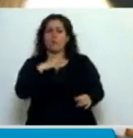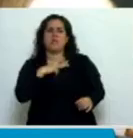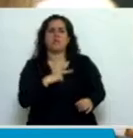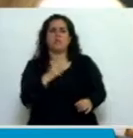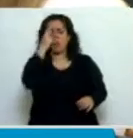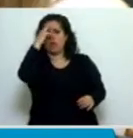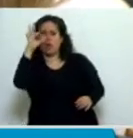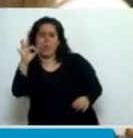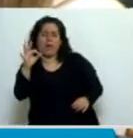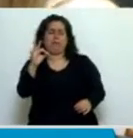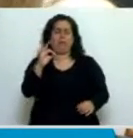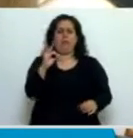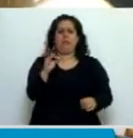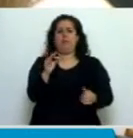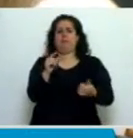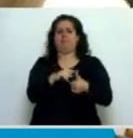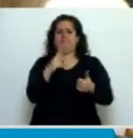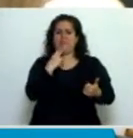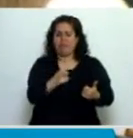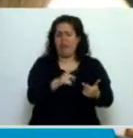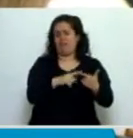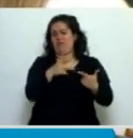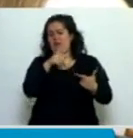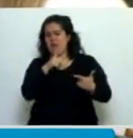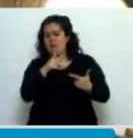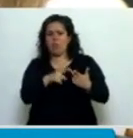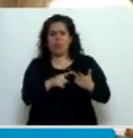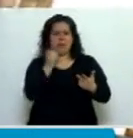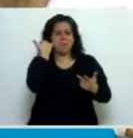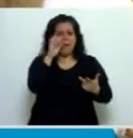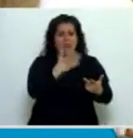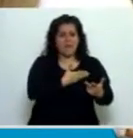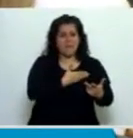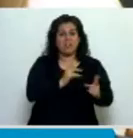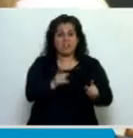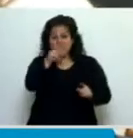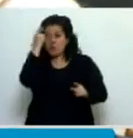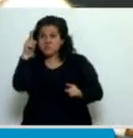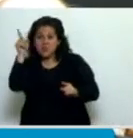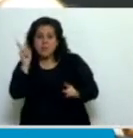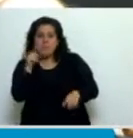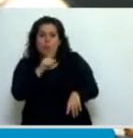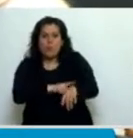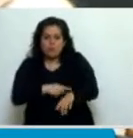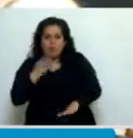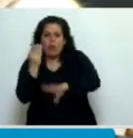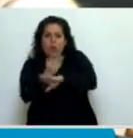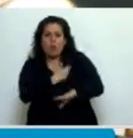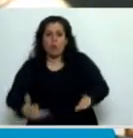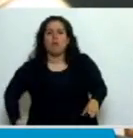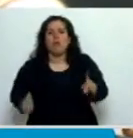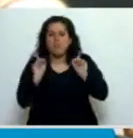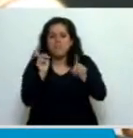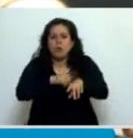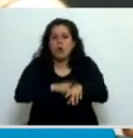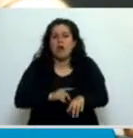del 90, Entel, Obras Sanitarias, YPF, que eran empresas del Estado, que los mismos que están gobernando ahora privatizaron, en